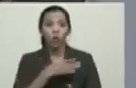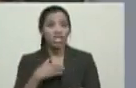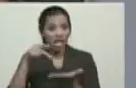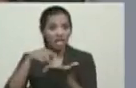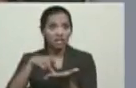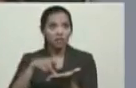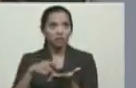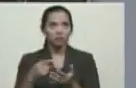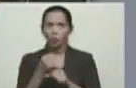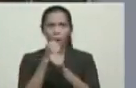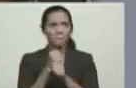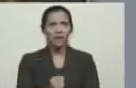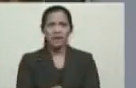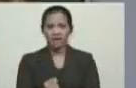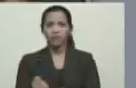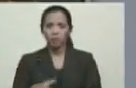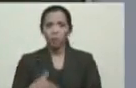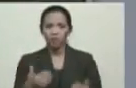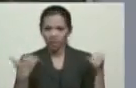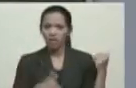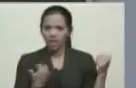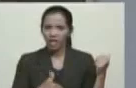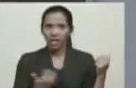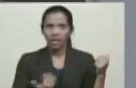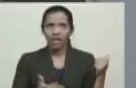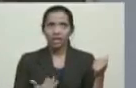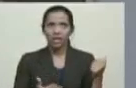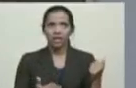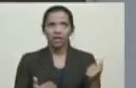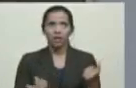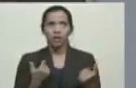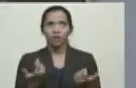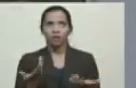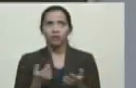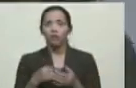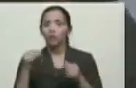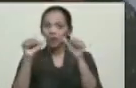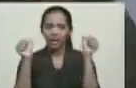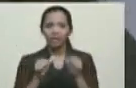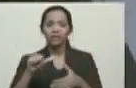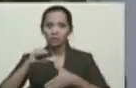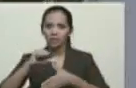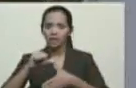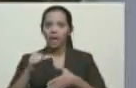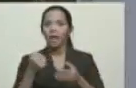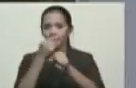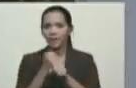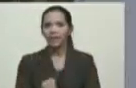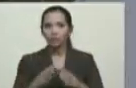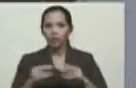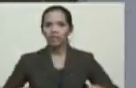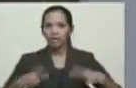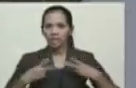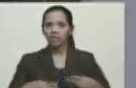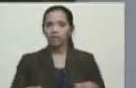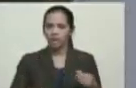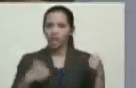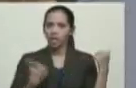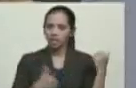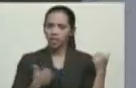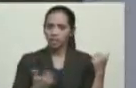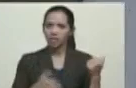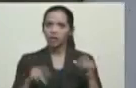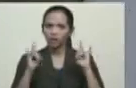tarima. Yo esperé toda mi vida la oportunidad de tocar ahí. Eso es lo que un artista latinoamericano de rock espera toda su vida, tocar en el Rock al Parque.